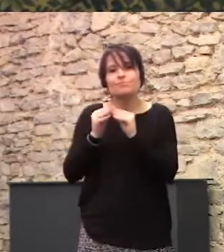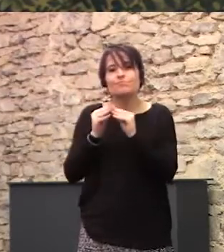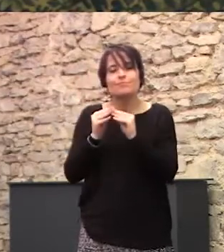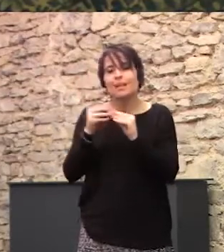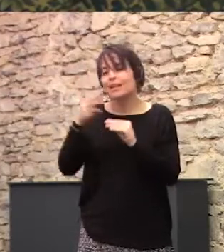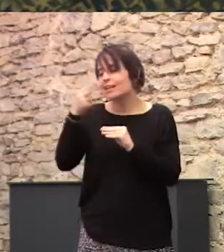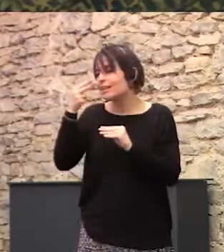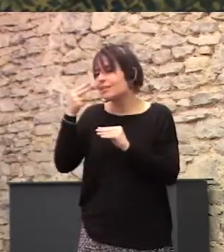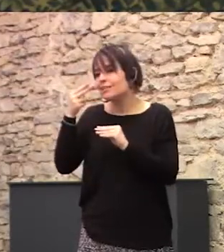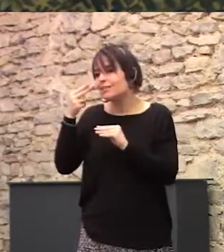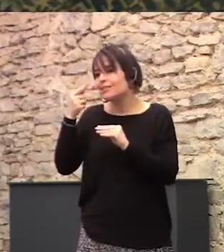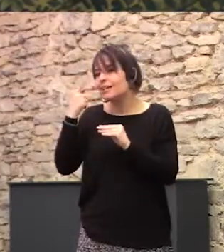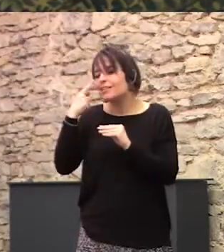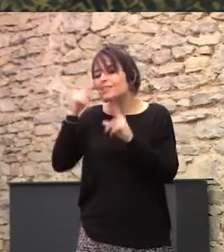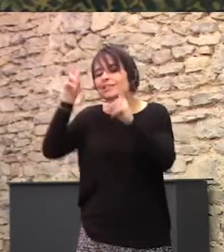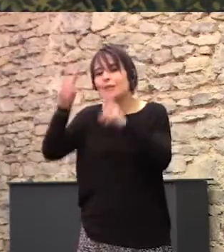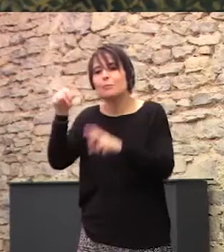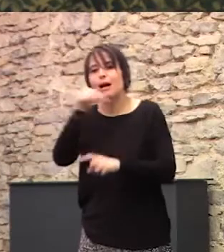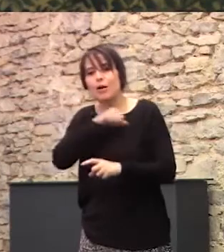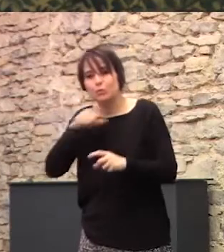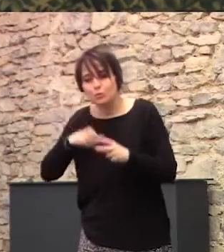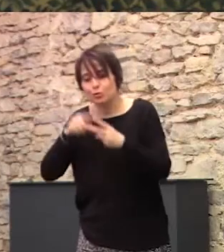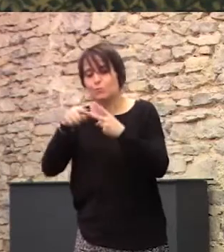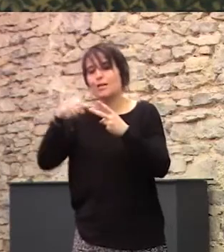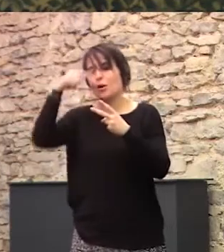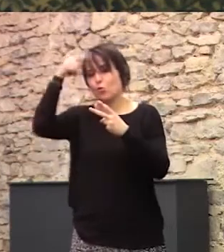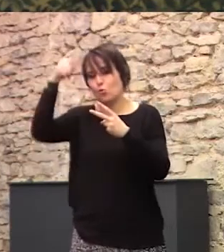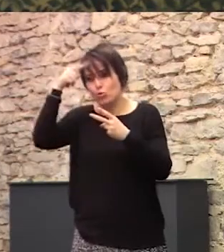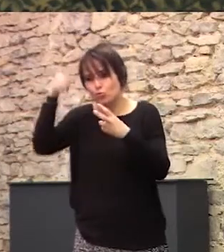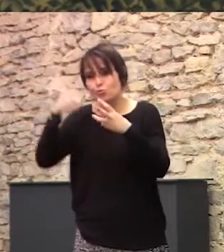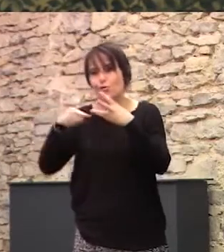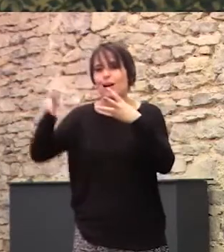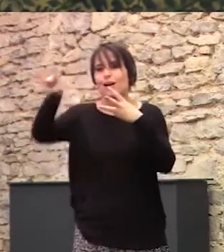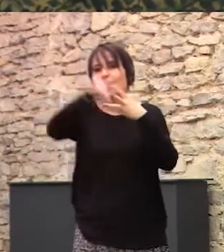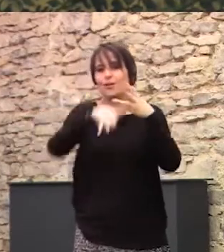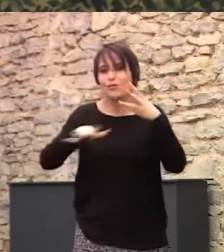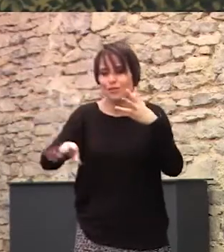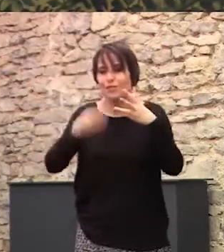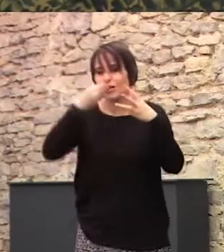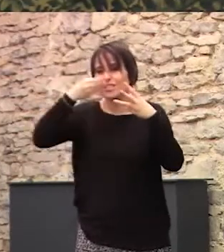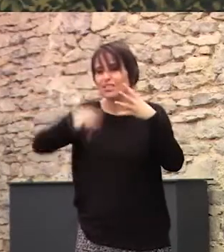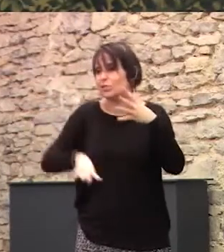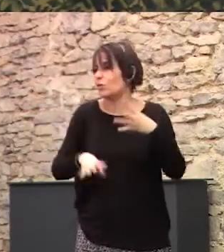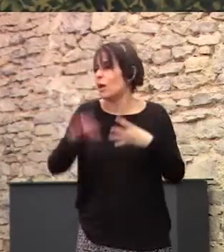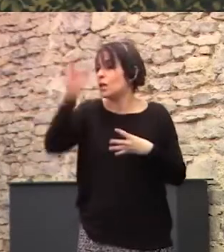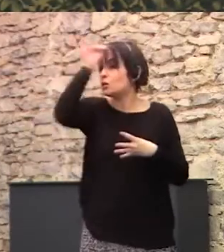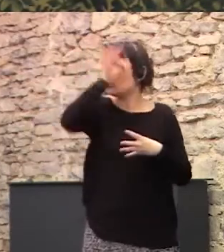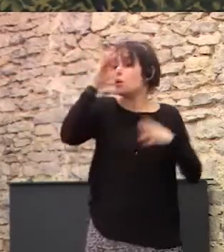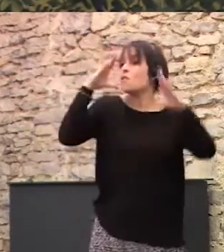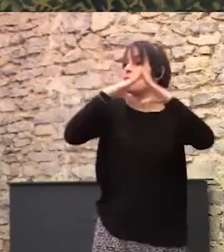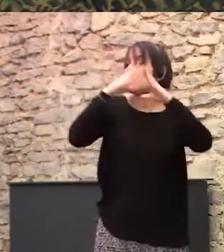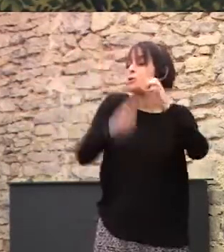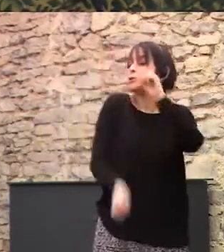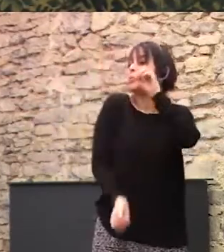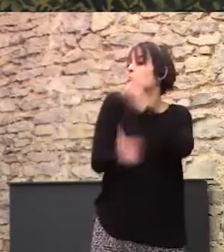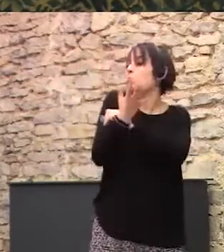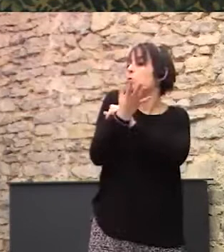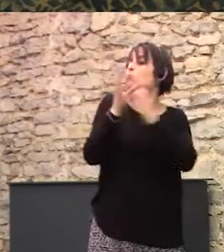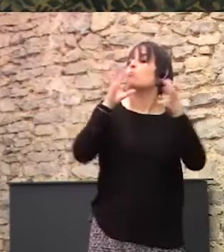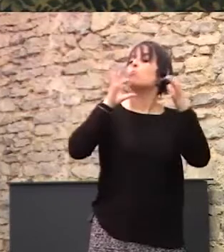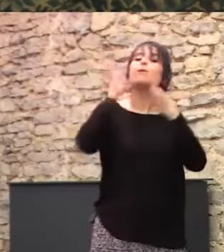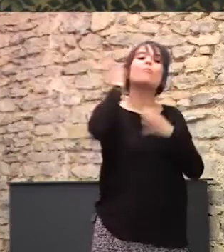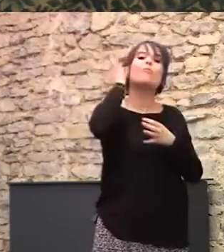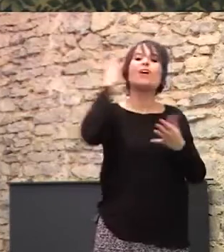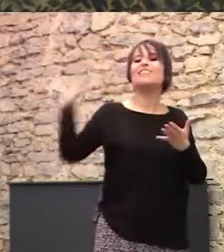concretos, basados sobre la autonomía, la cultura, la geografía, la historia. No podemos decir una teoría feminista para las mujeres en